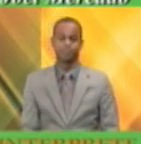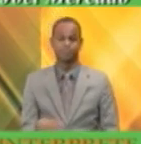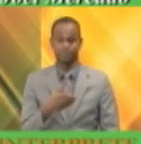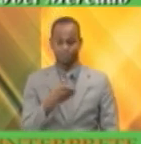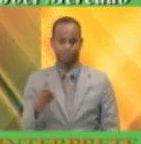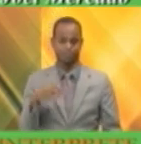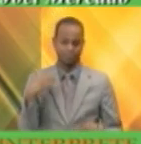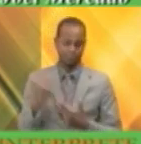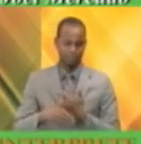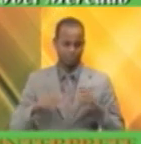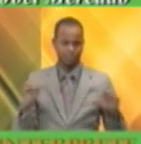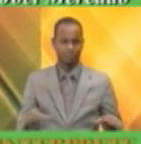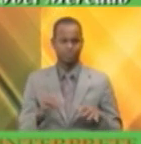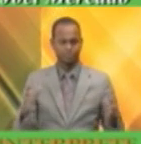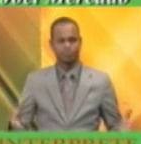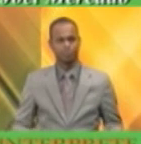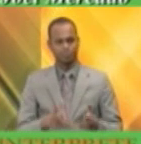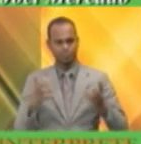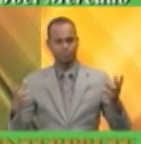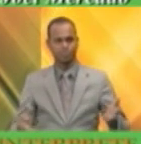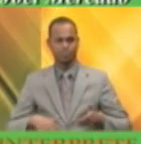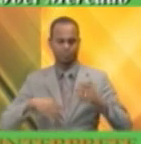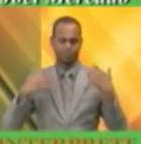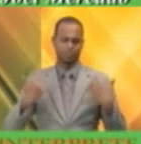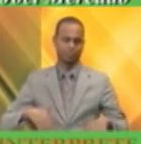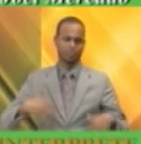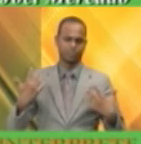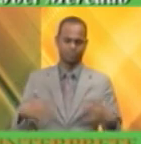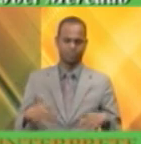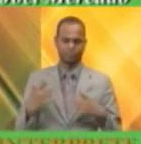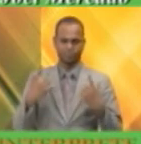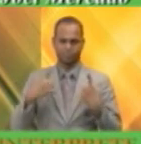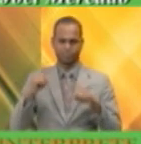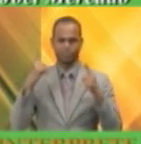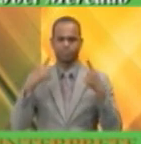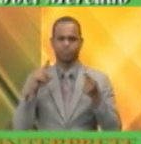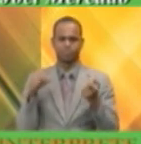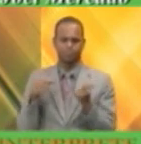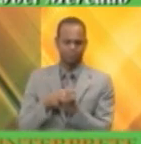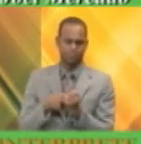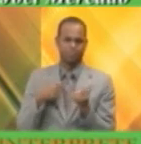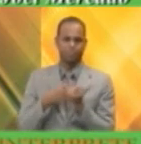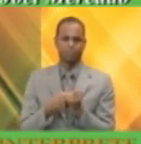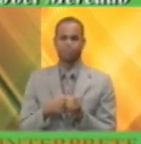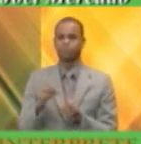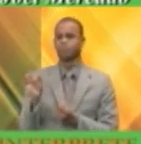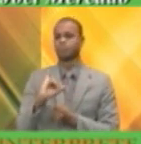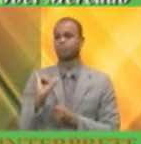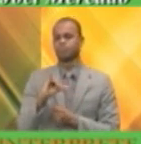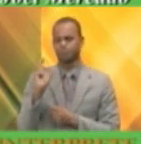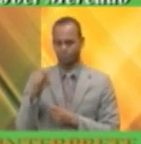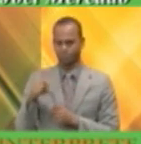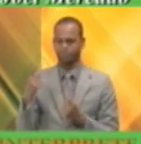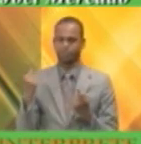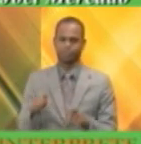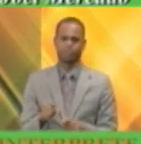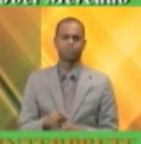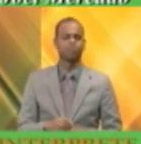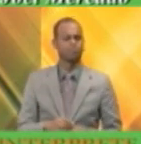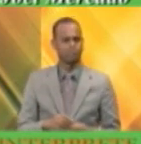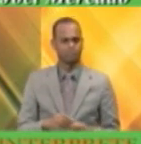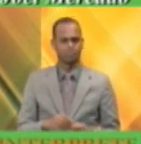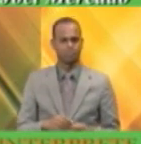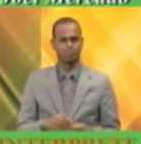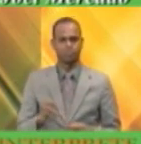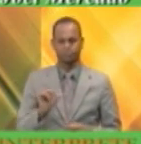ido sacando de abajo y ha encontrado espacio, ha encontrado apoyo. Pues lo mismo tiene que ocurrir con